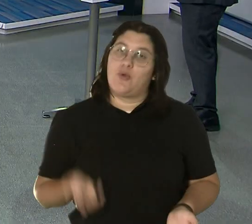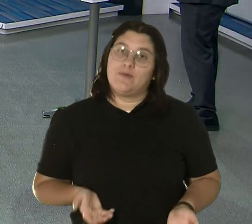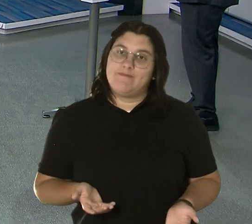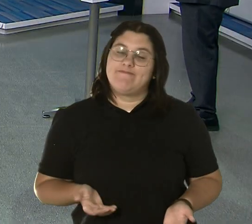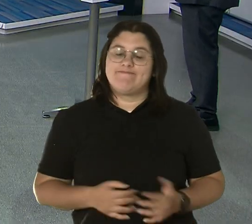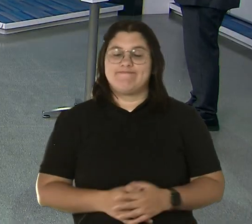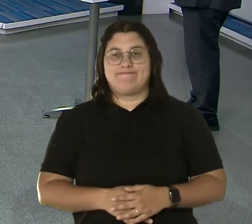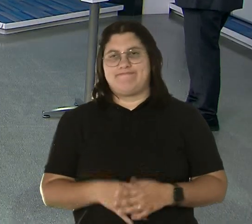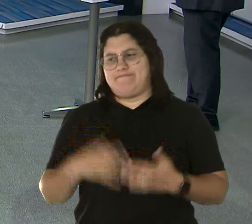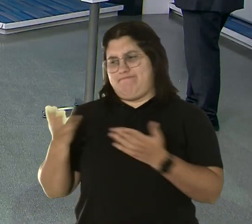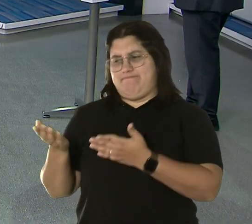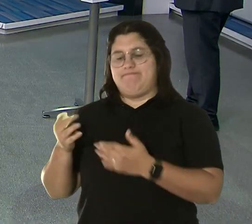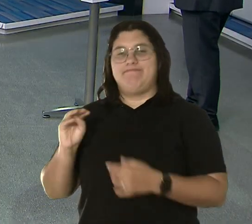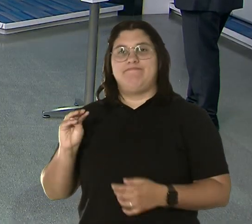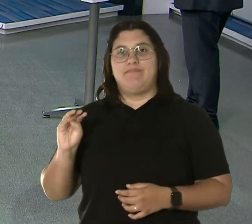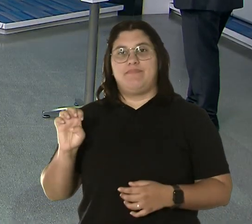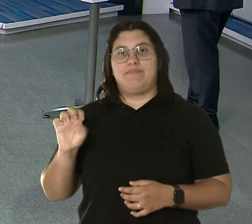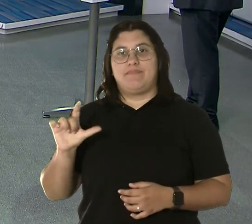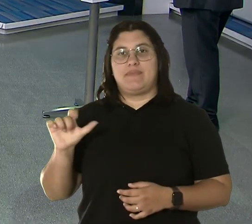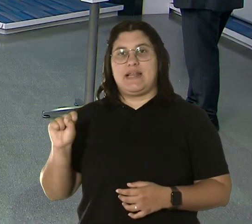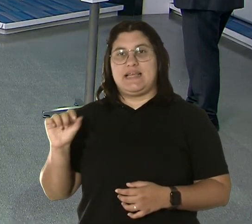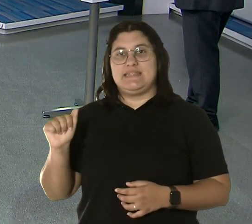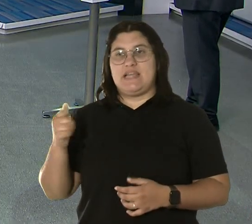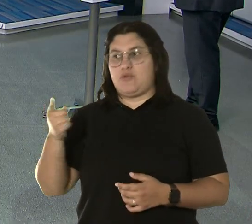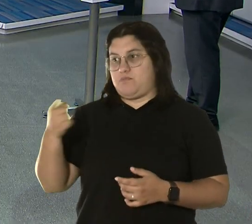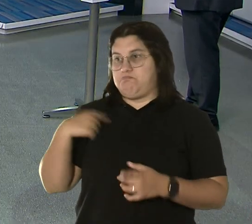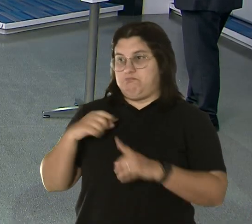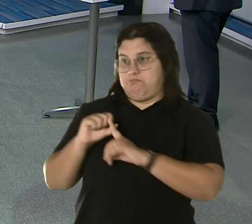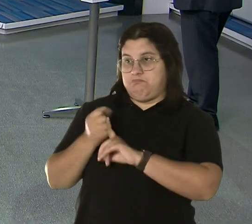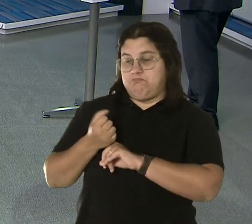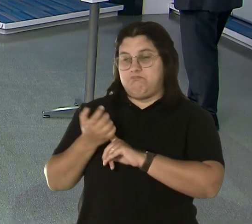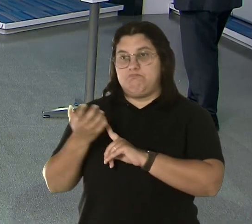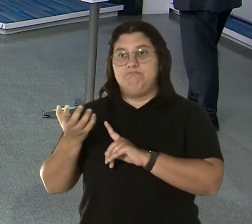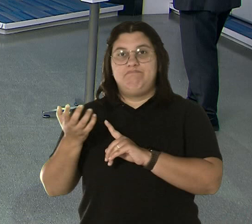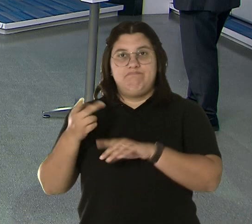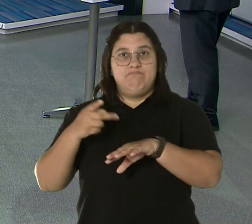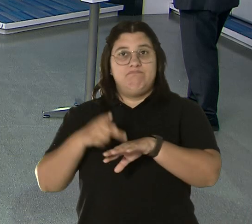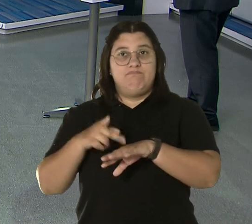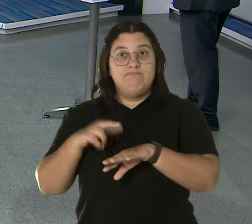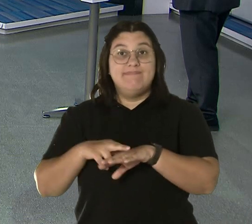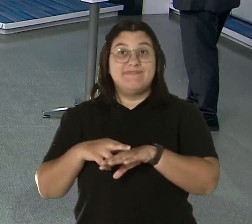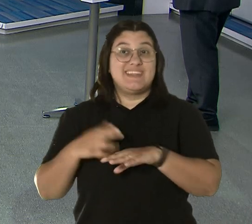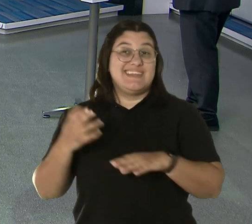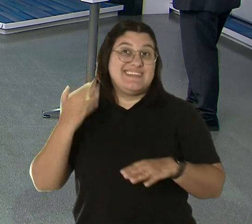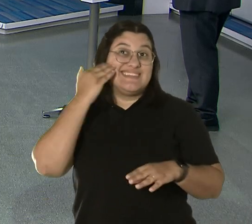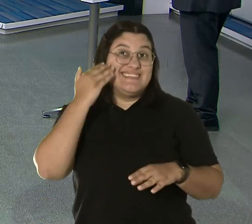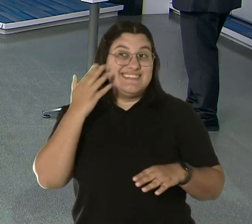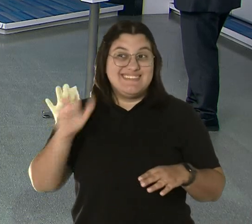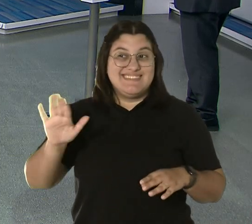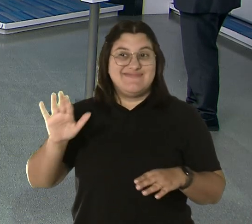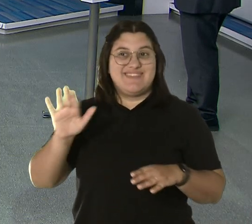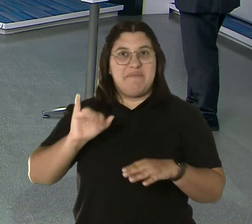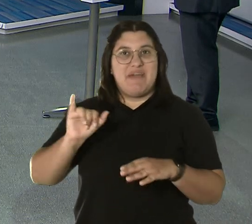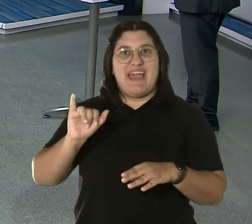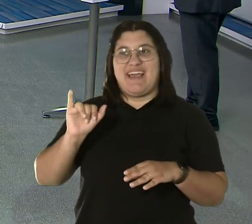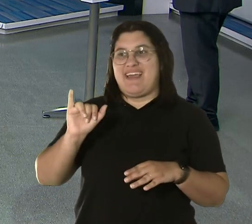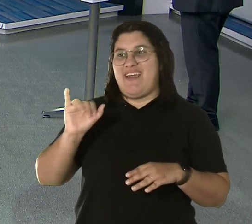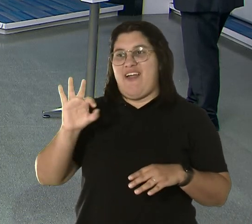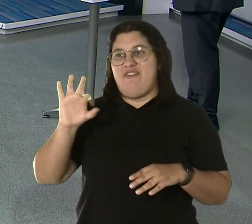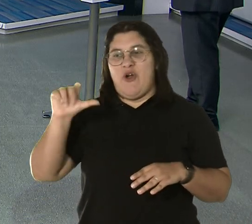de Melissa, que atiende tantos mercados, el caso de Puerto Rico, sé que conoce cómo se trabaja en el estado de Florida, Costa